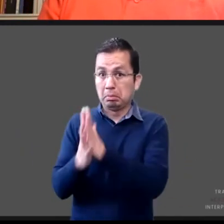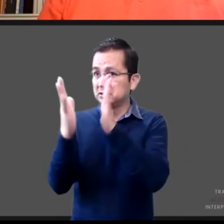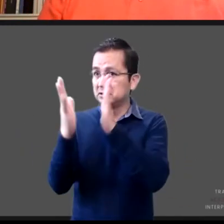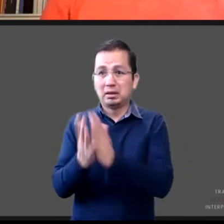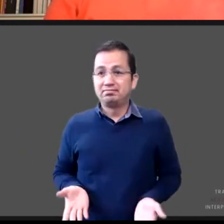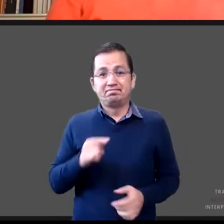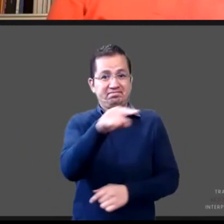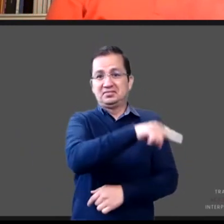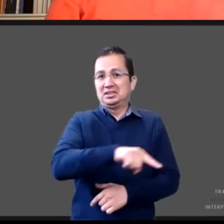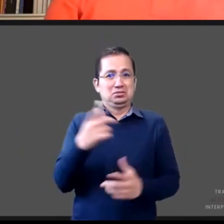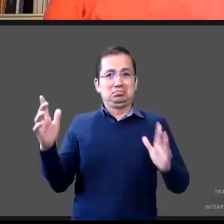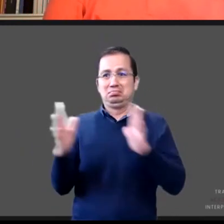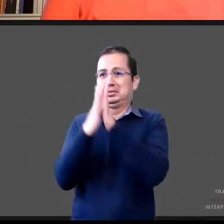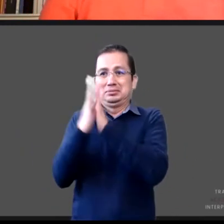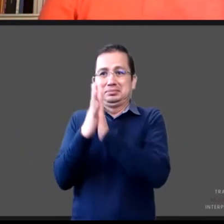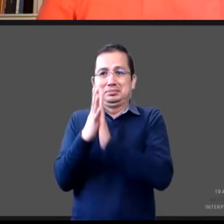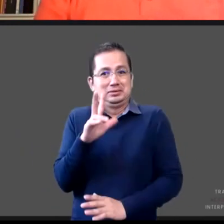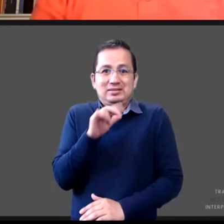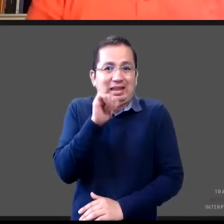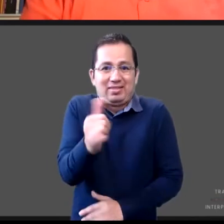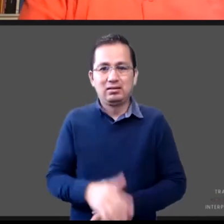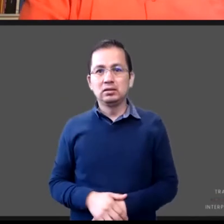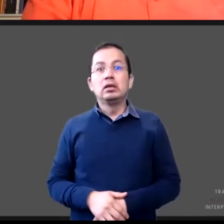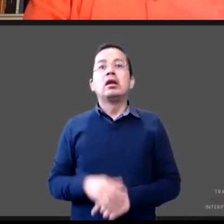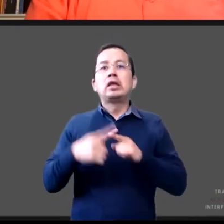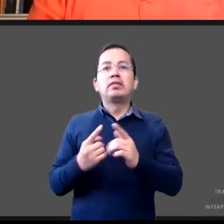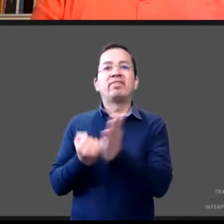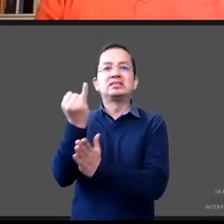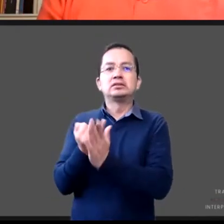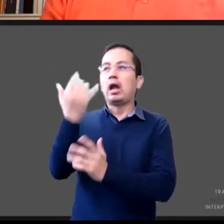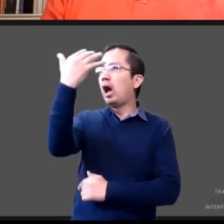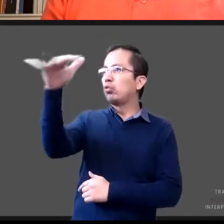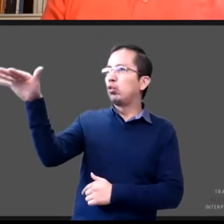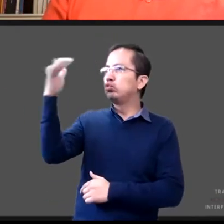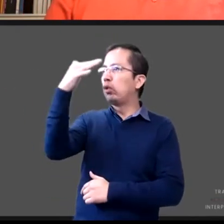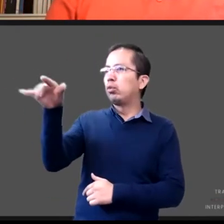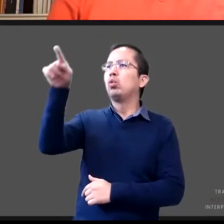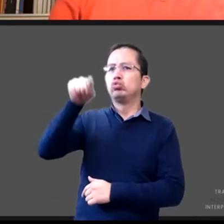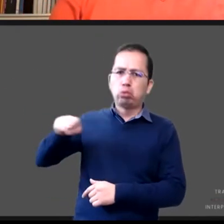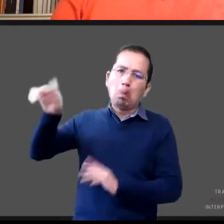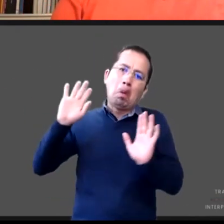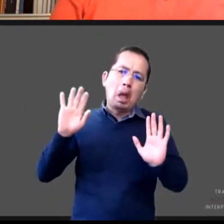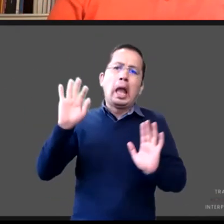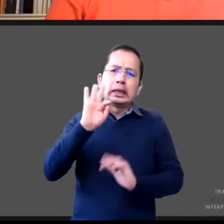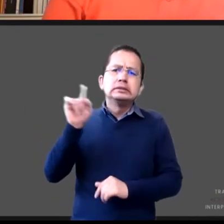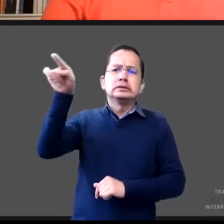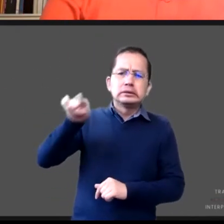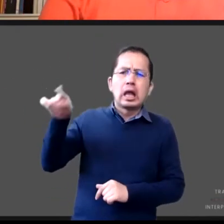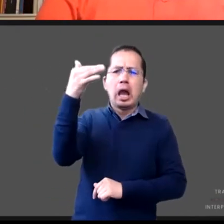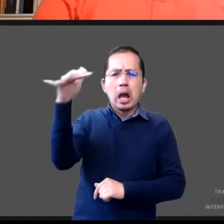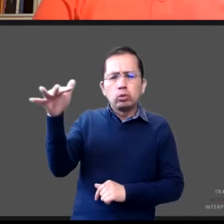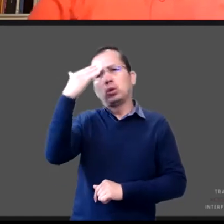¿no? Fueron adultos, supongo, sensibles a las problemáticas de las niñas, los niños y